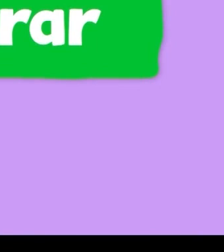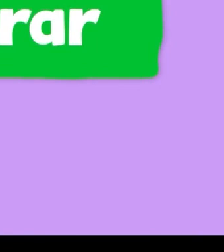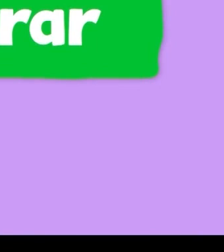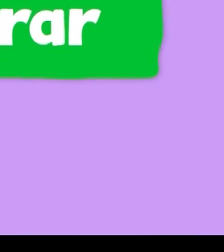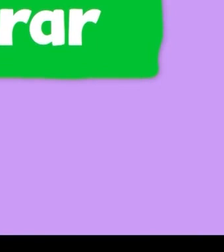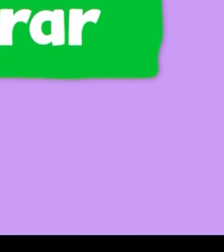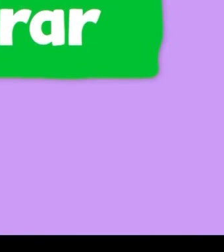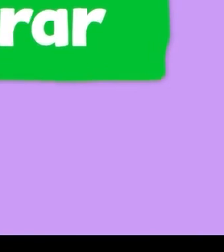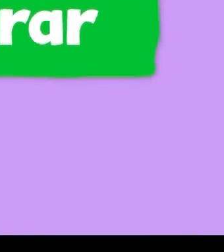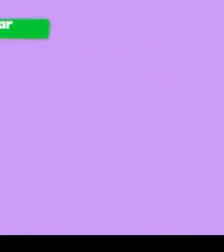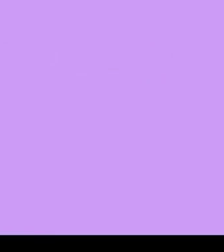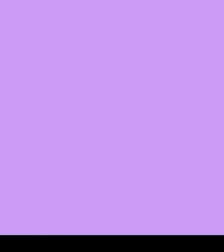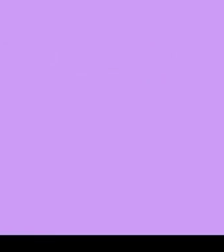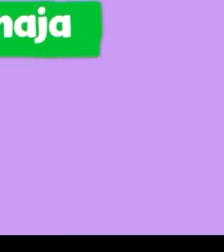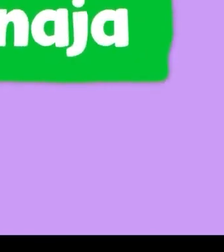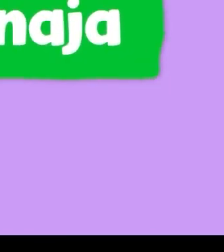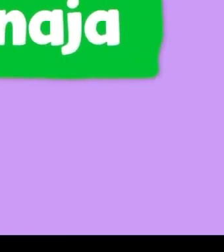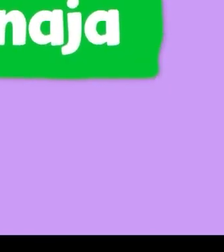girar,